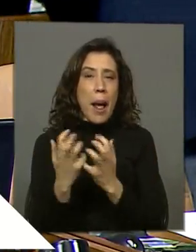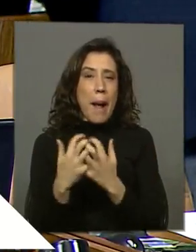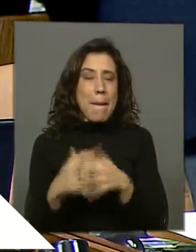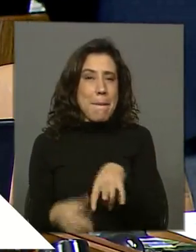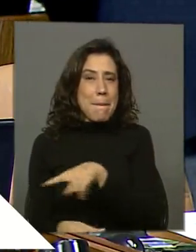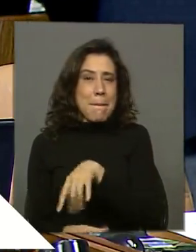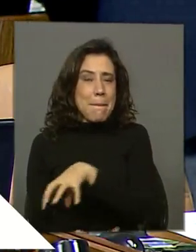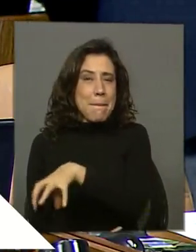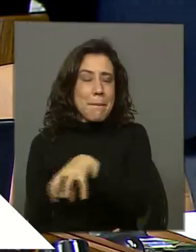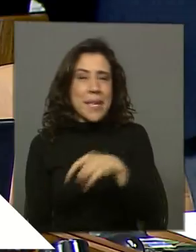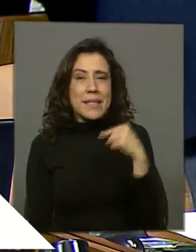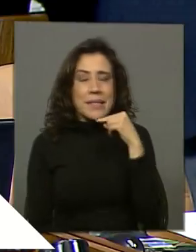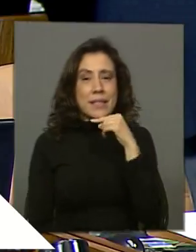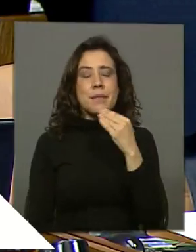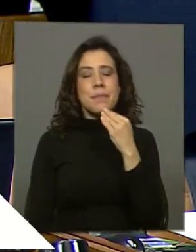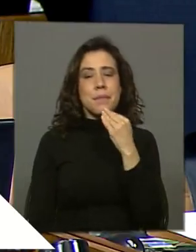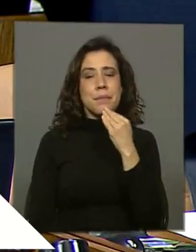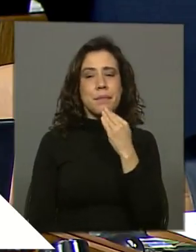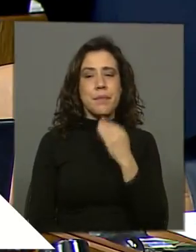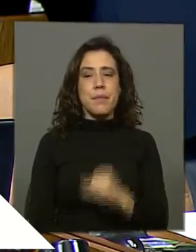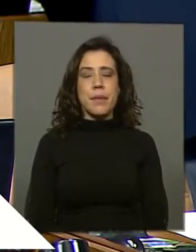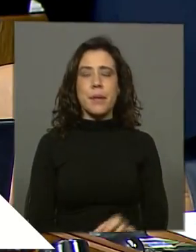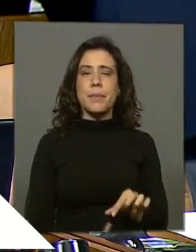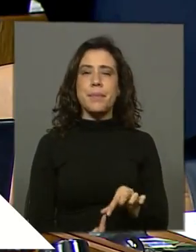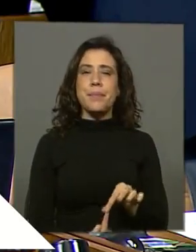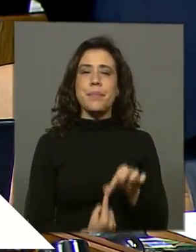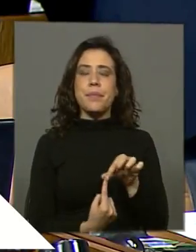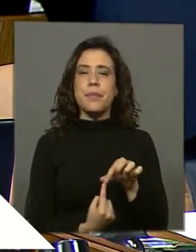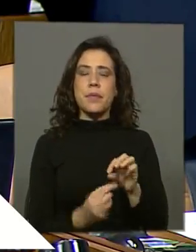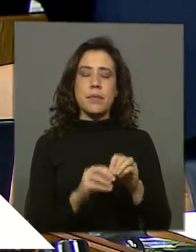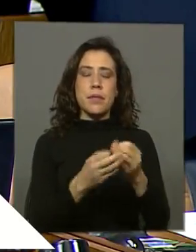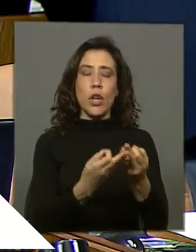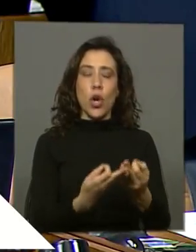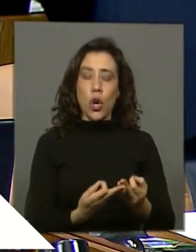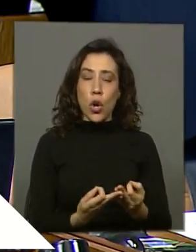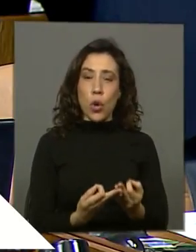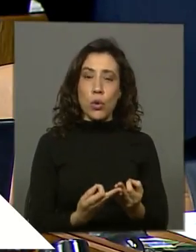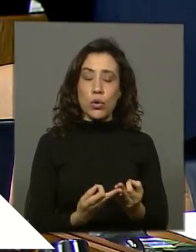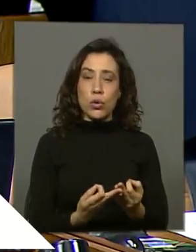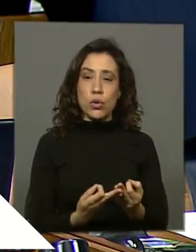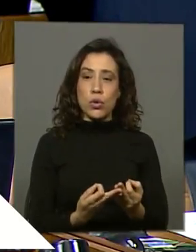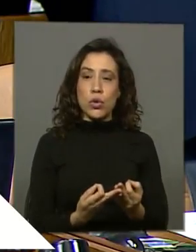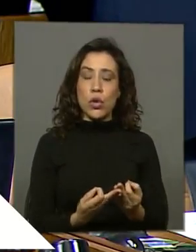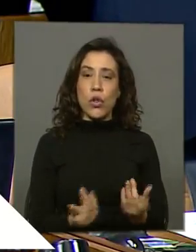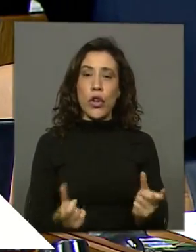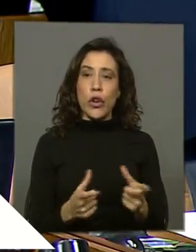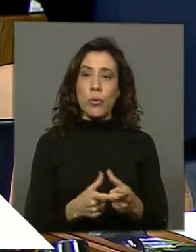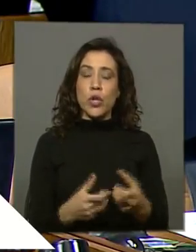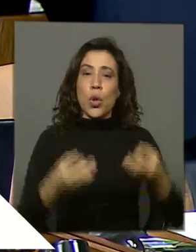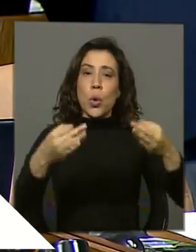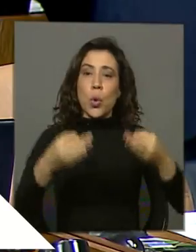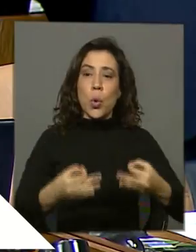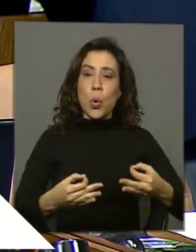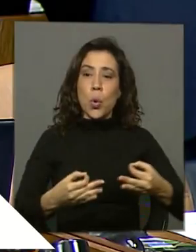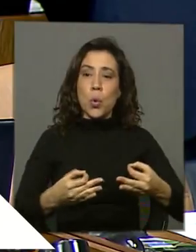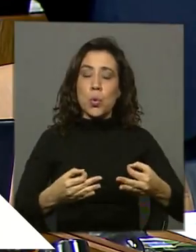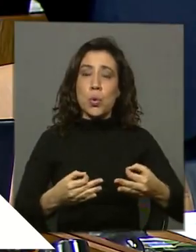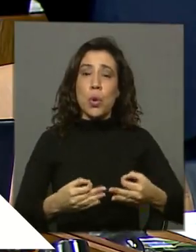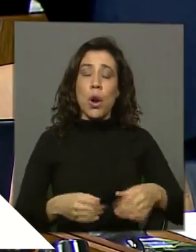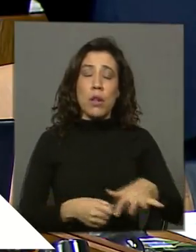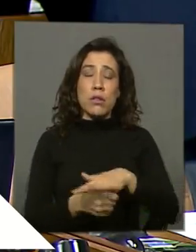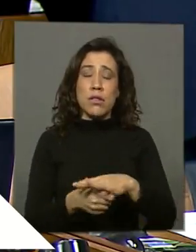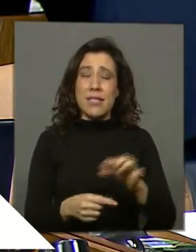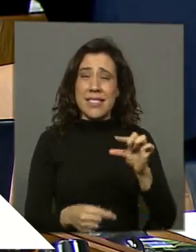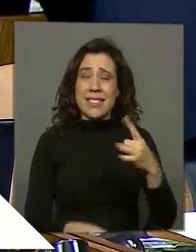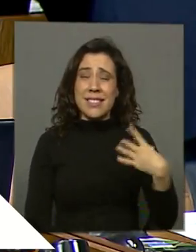y obviamente una de las principales conclusiones a que arribamos como comisión es justamente la precariedad